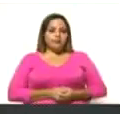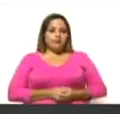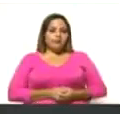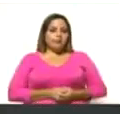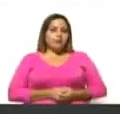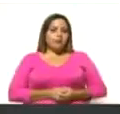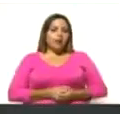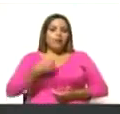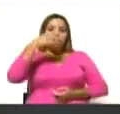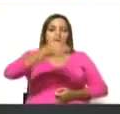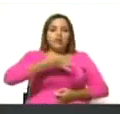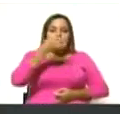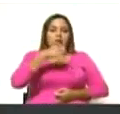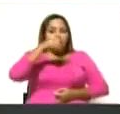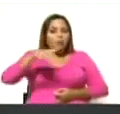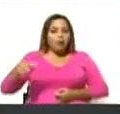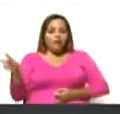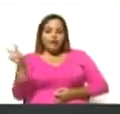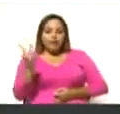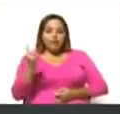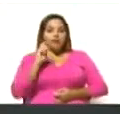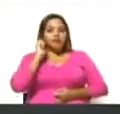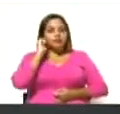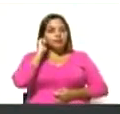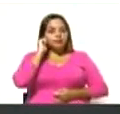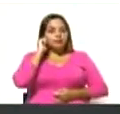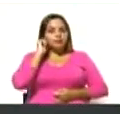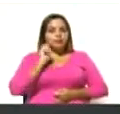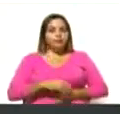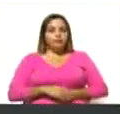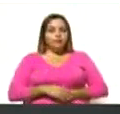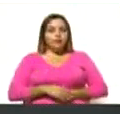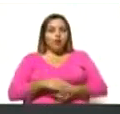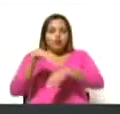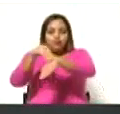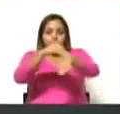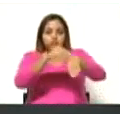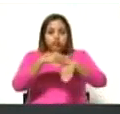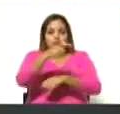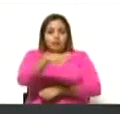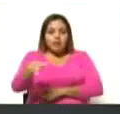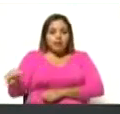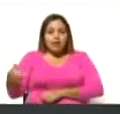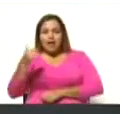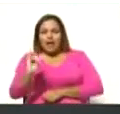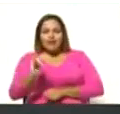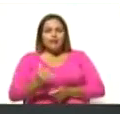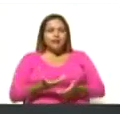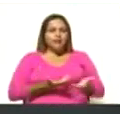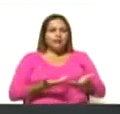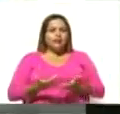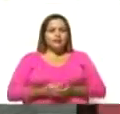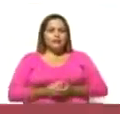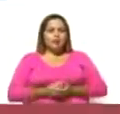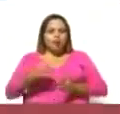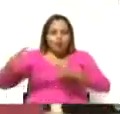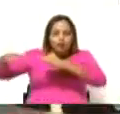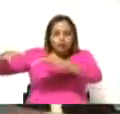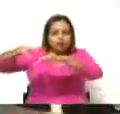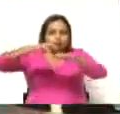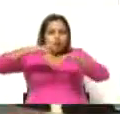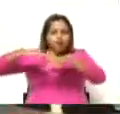Buenas tardes, pueblo de Venezuela. Se informa a la ciudadanía que está haciendo su paso a